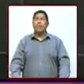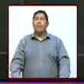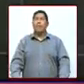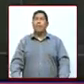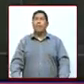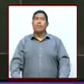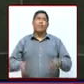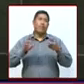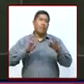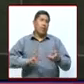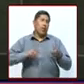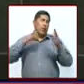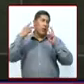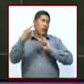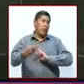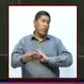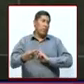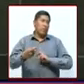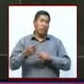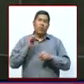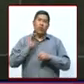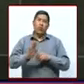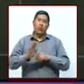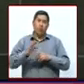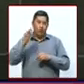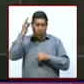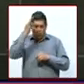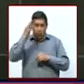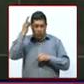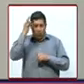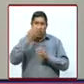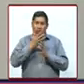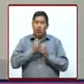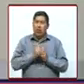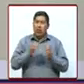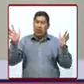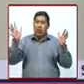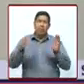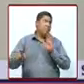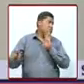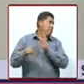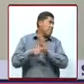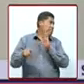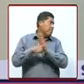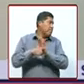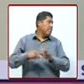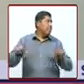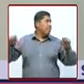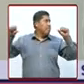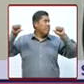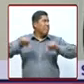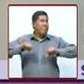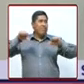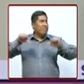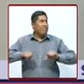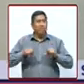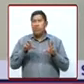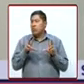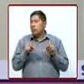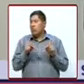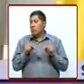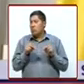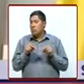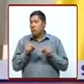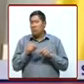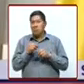se tiene que cambiar no porque Lamentablemente la gestión de este fiscal ha sido muy mu negativo hemos tenido un fiscal no muy